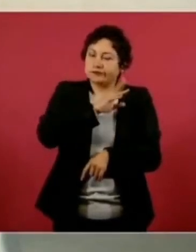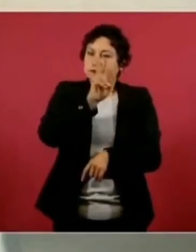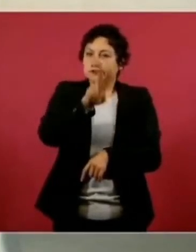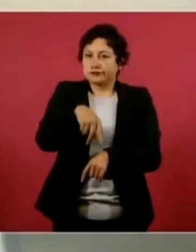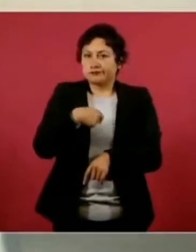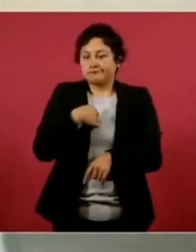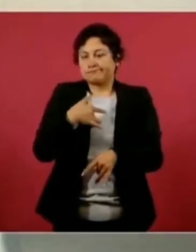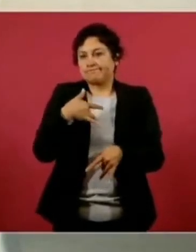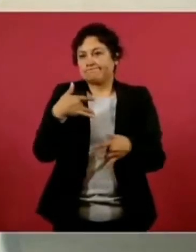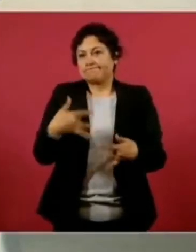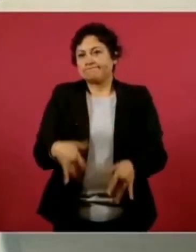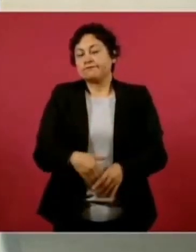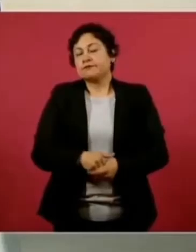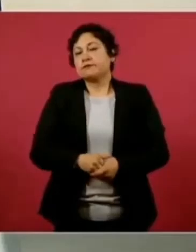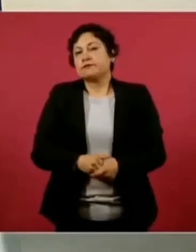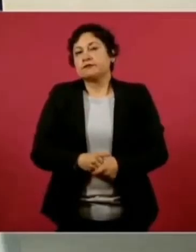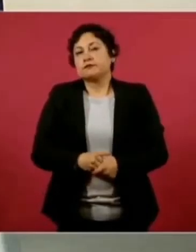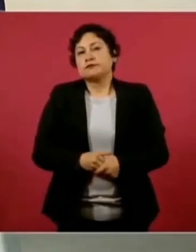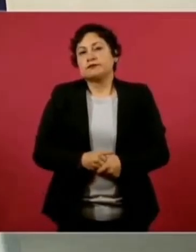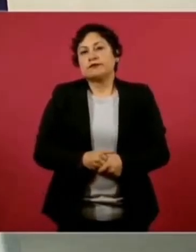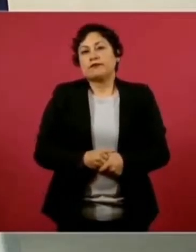era una